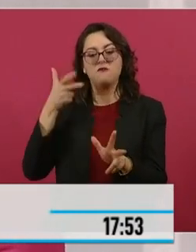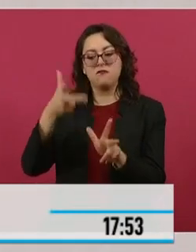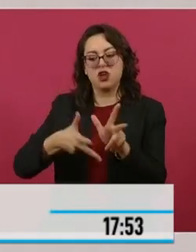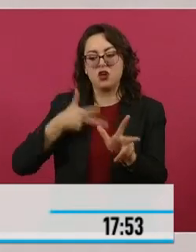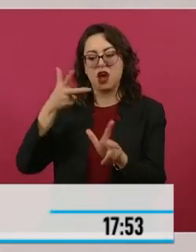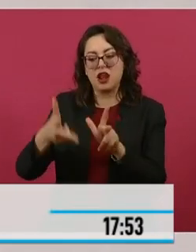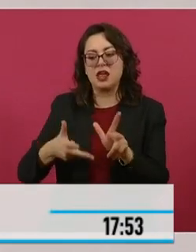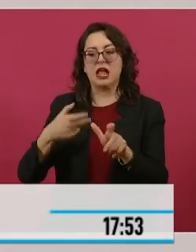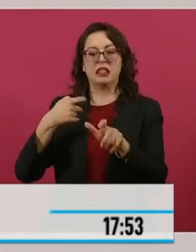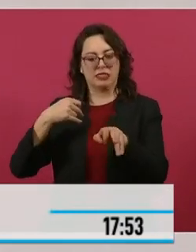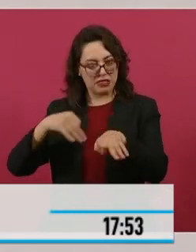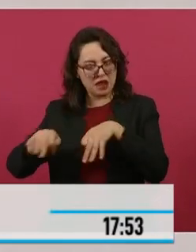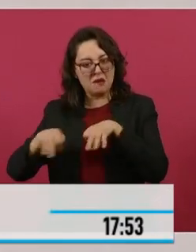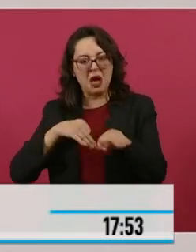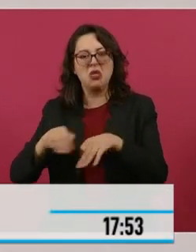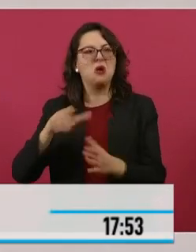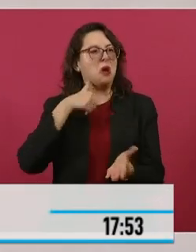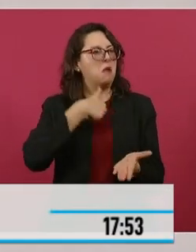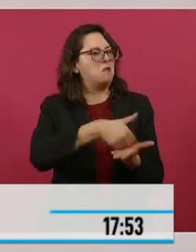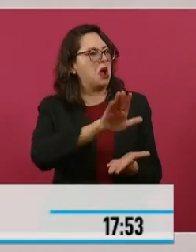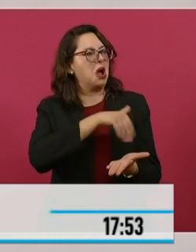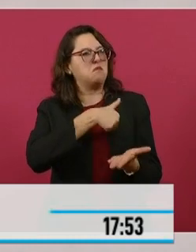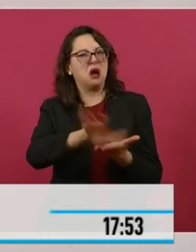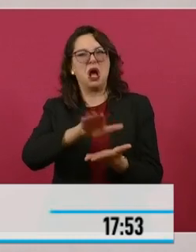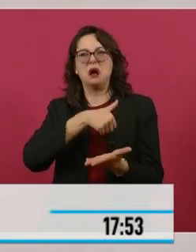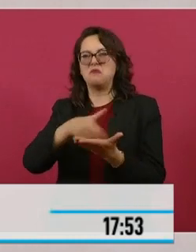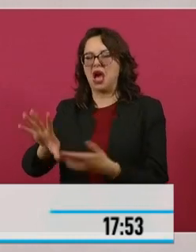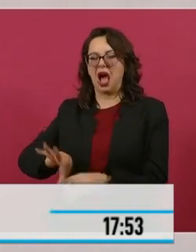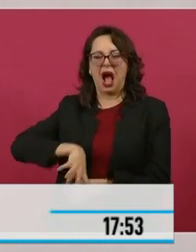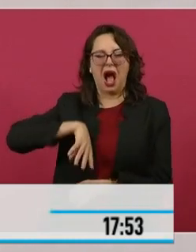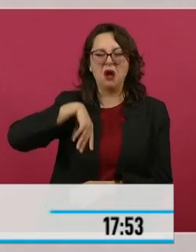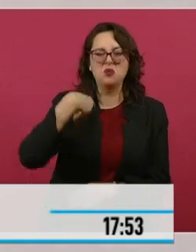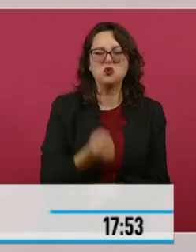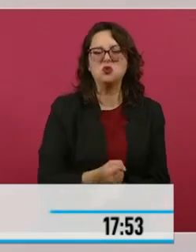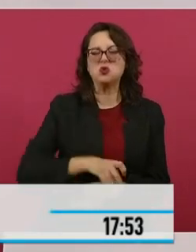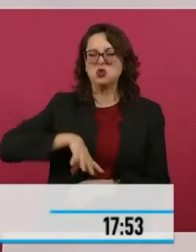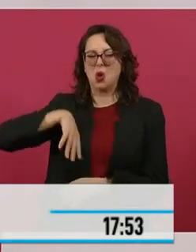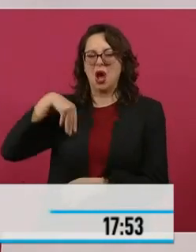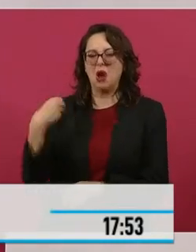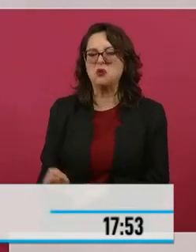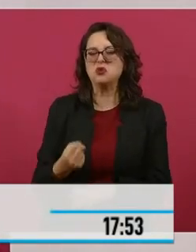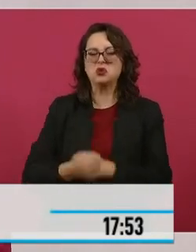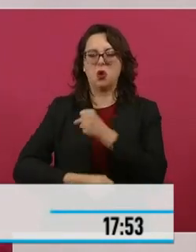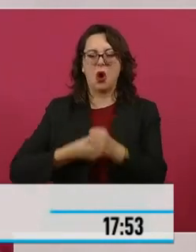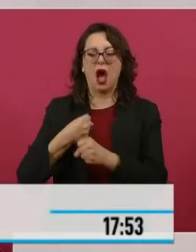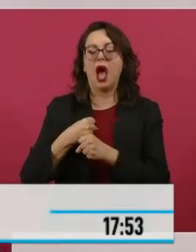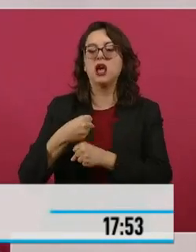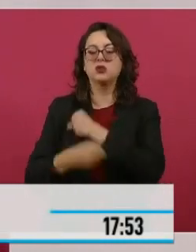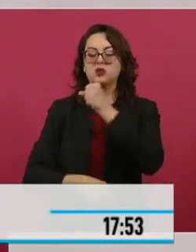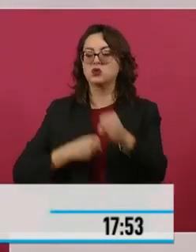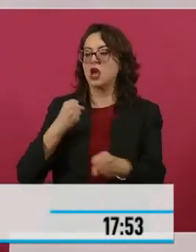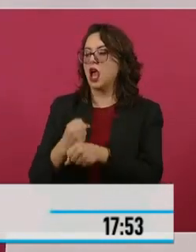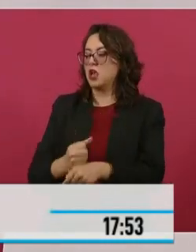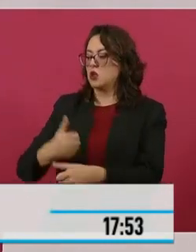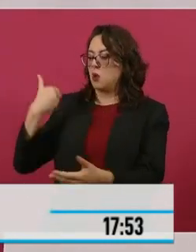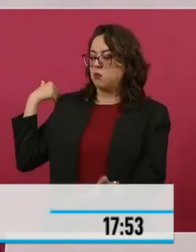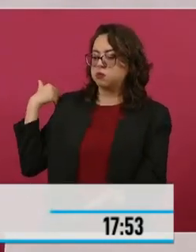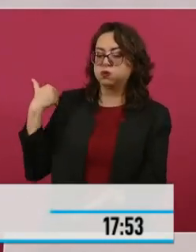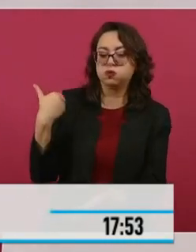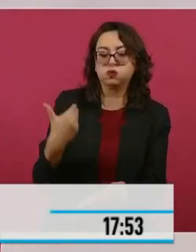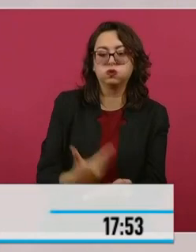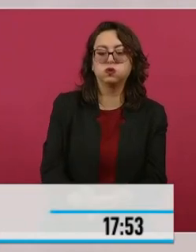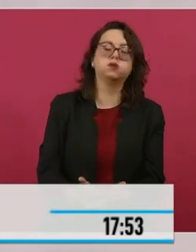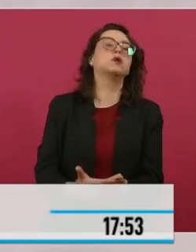la victoria del humillado, es la victoria del que fue invisible durante muchos años y que se les había